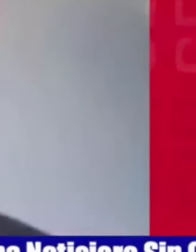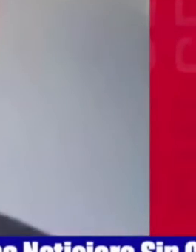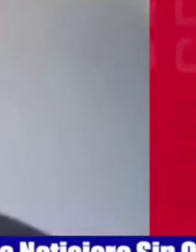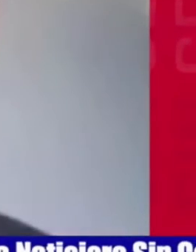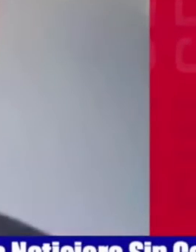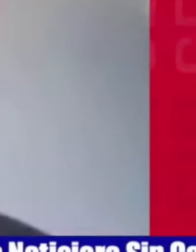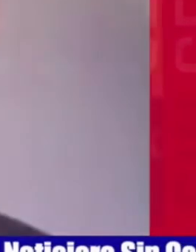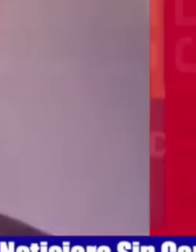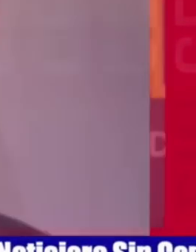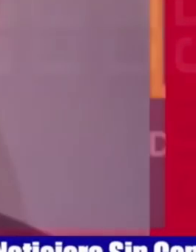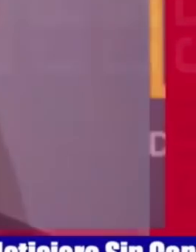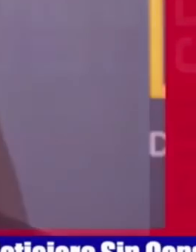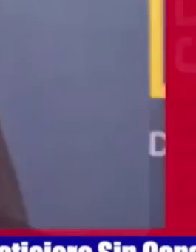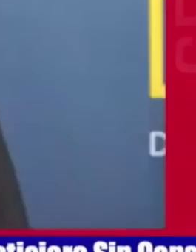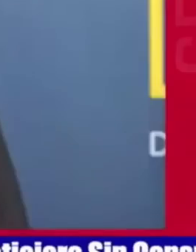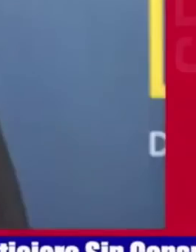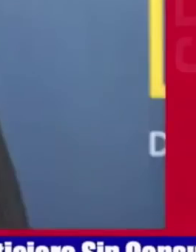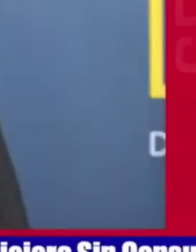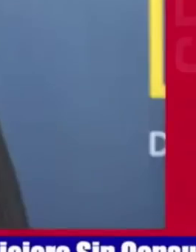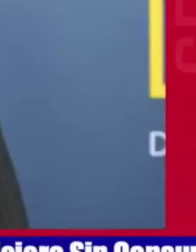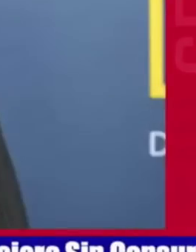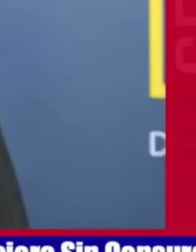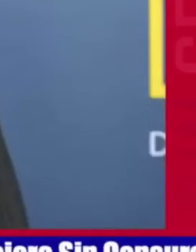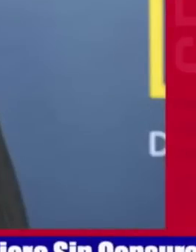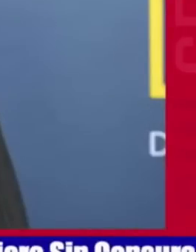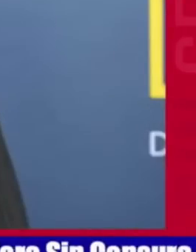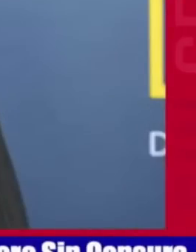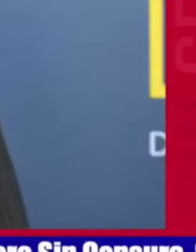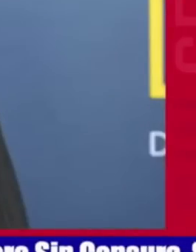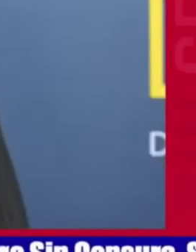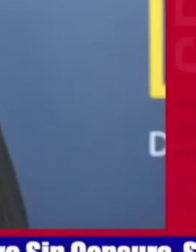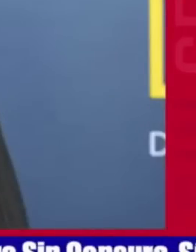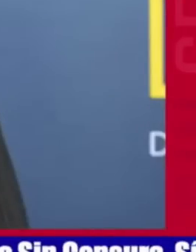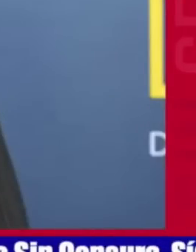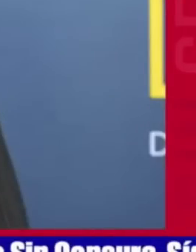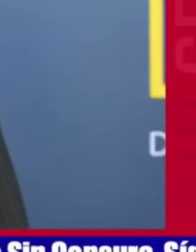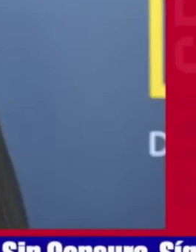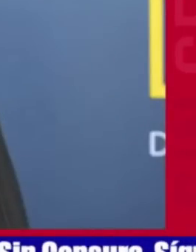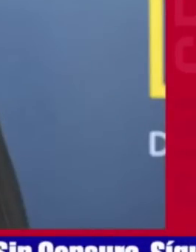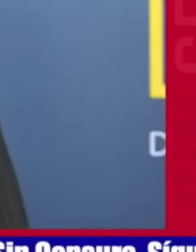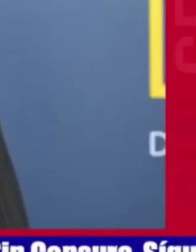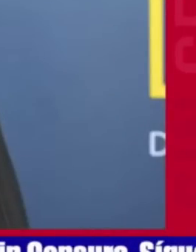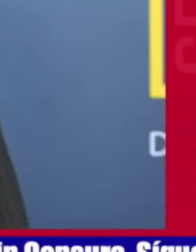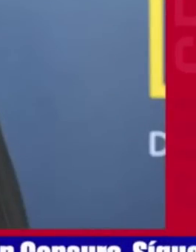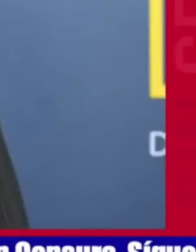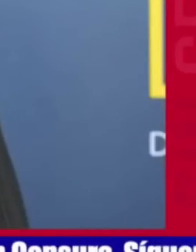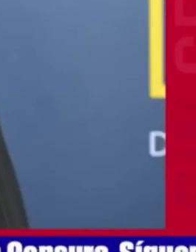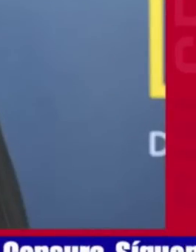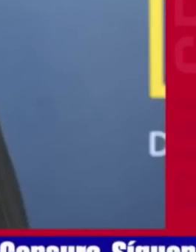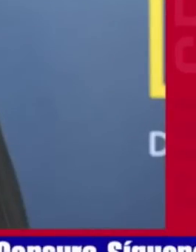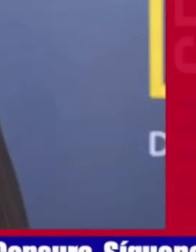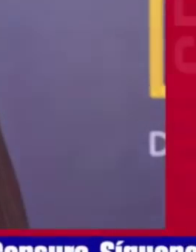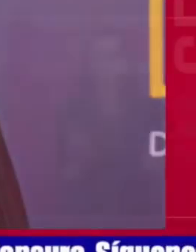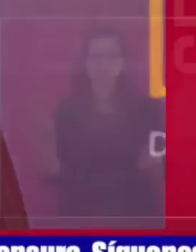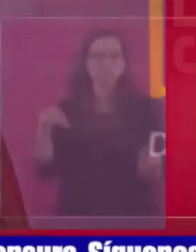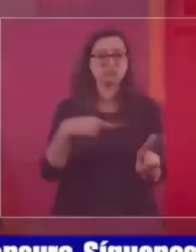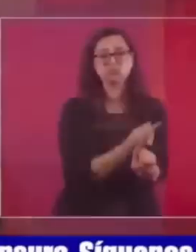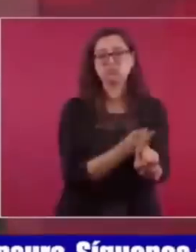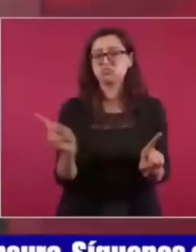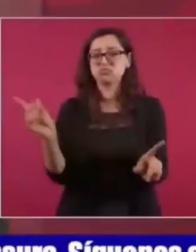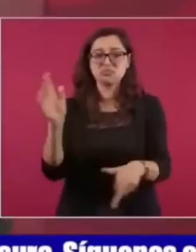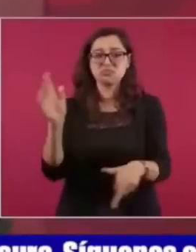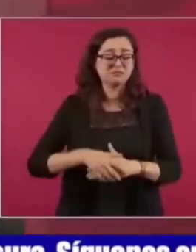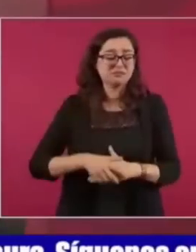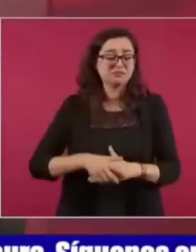busca destruir la estatura moral del presidente López Obrador para impedir la continuidad de la cuarta